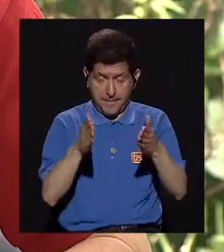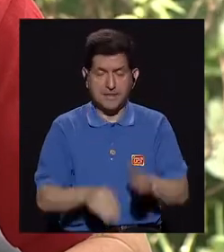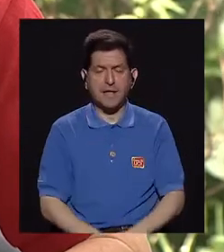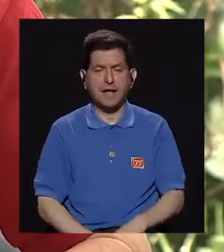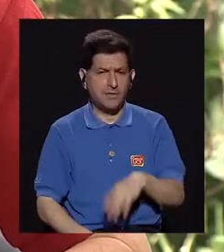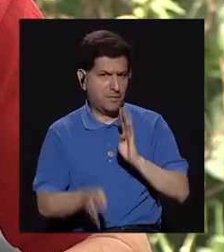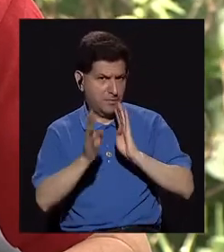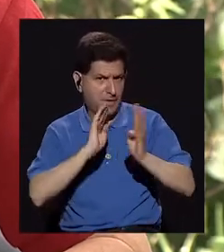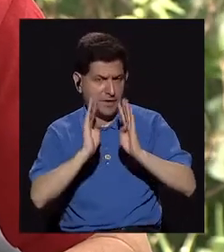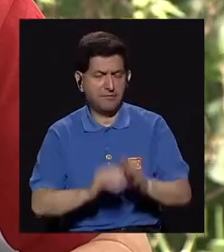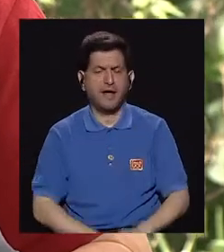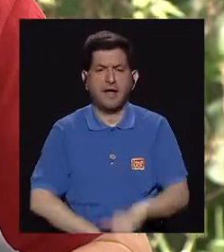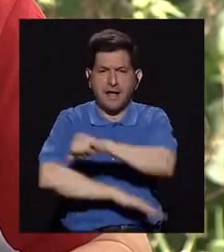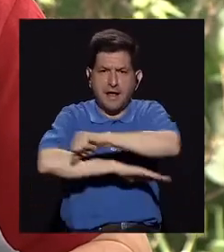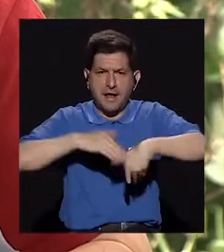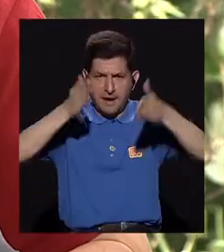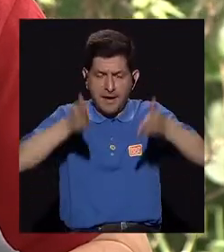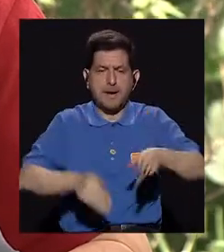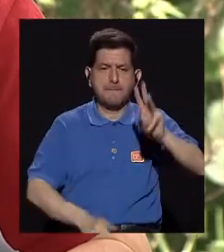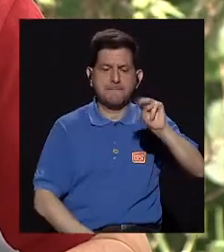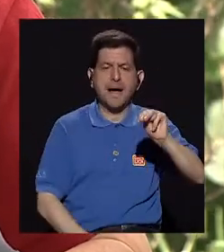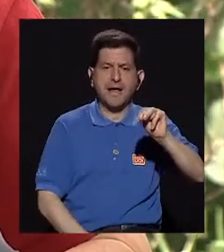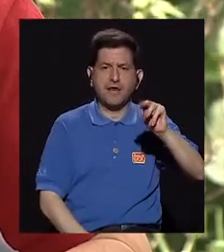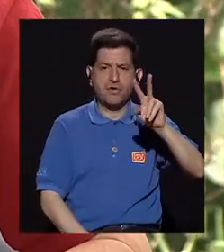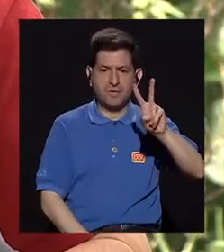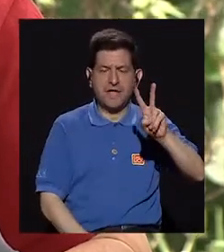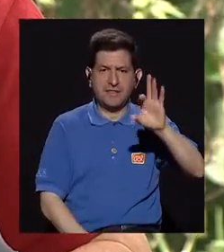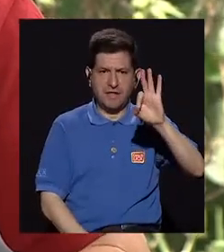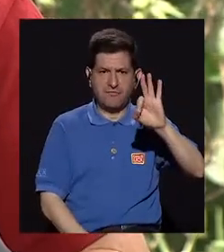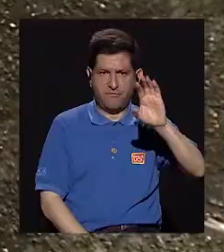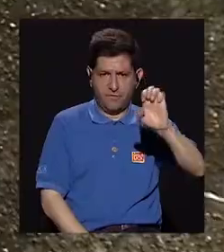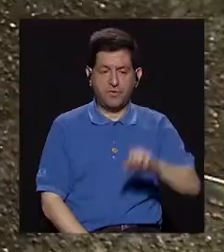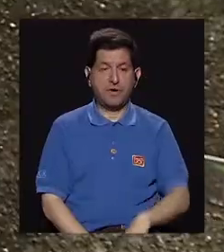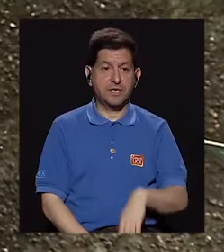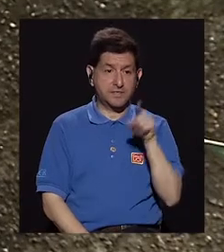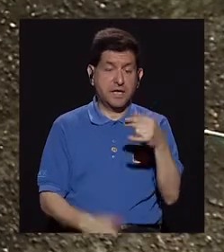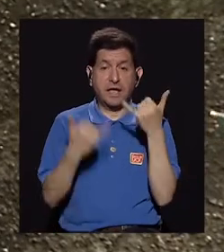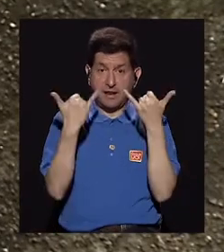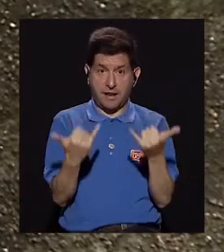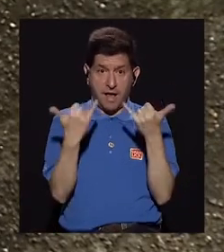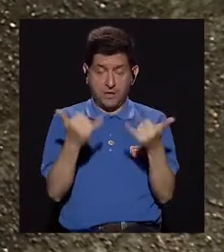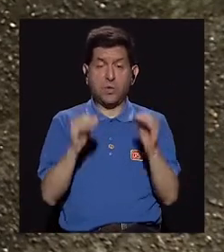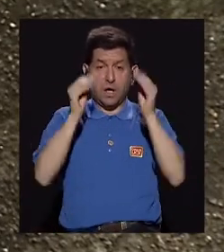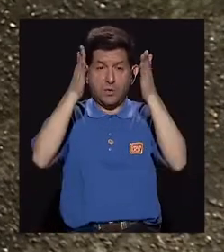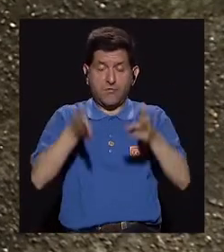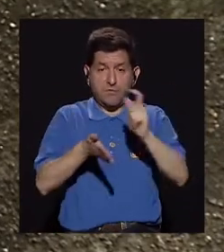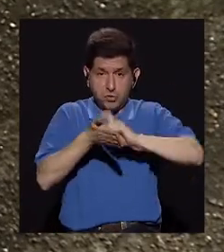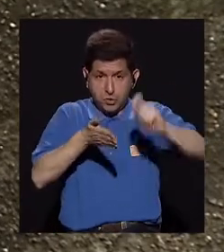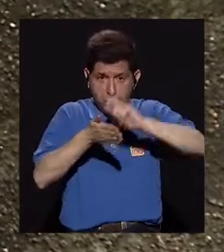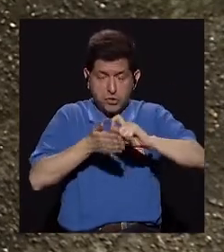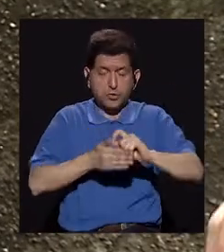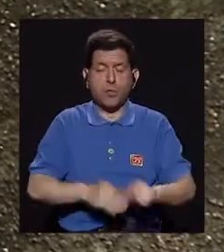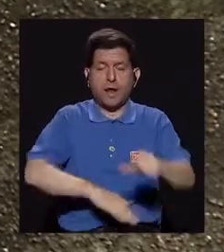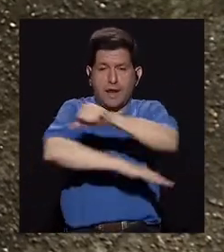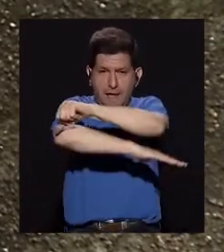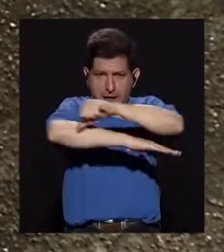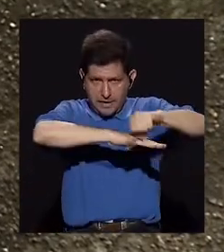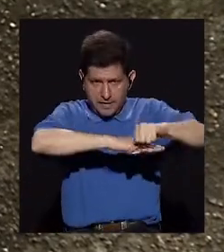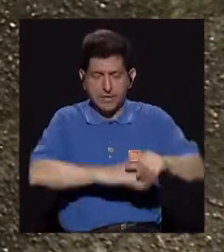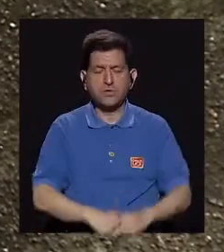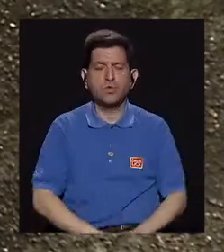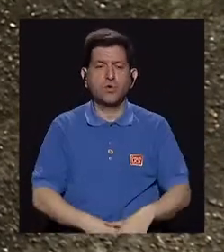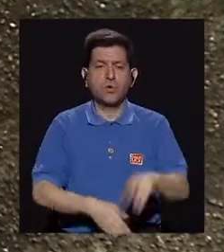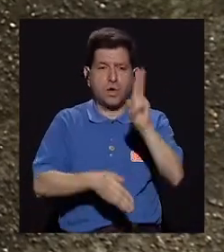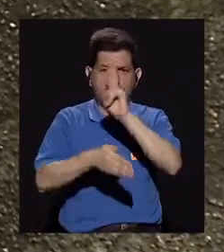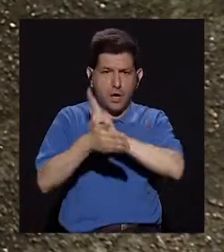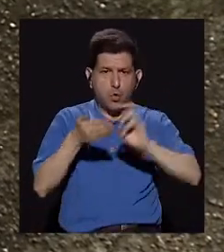quien hoy nos conversa, el arquitecto Mario Villalta Flores Estrada, quien actualmente es profesor de la Escuela de Arquitectura